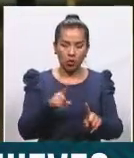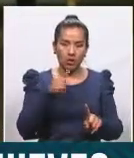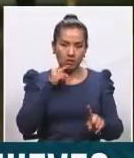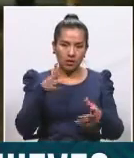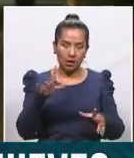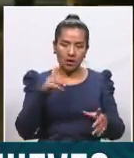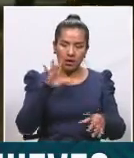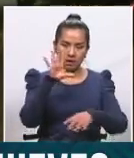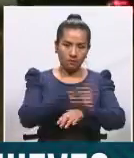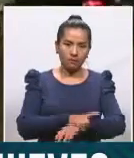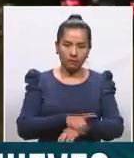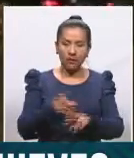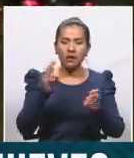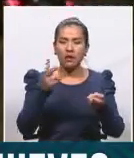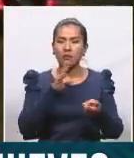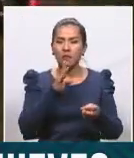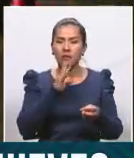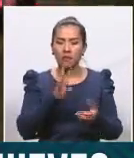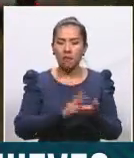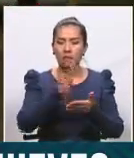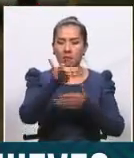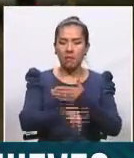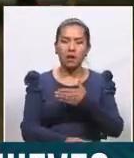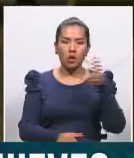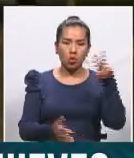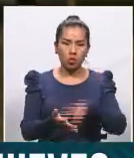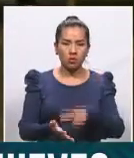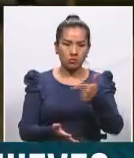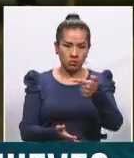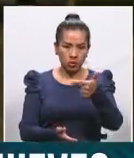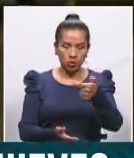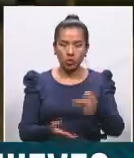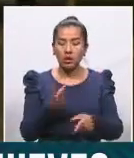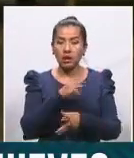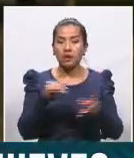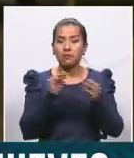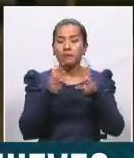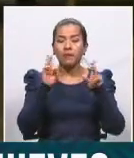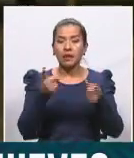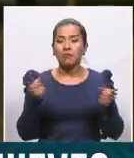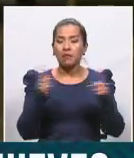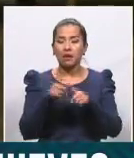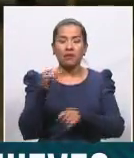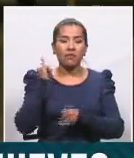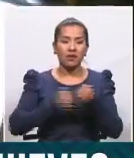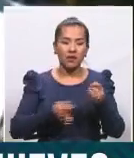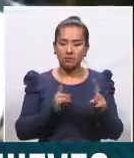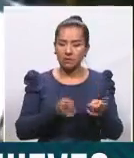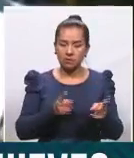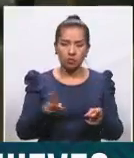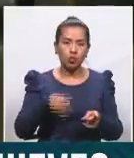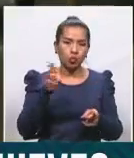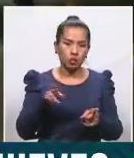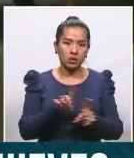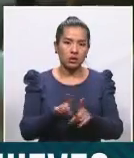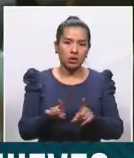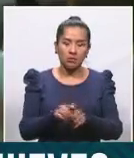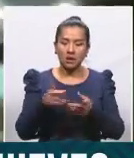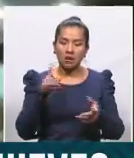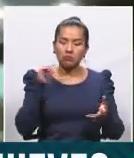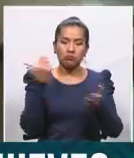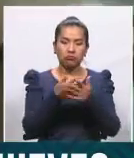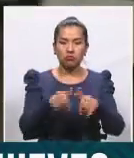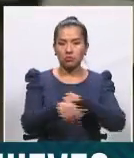referimos a mayo del año 2021, entonces al finalizar esta misma estaría regresando a nuestro